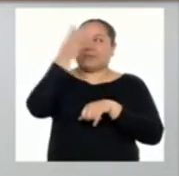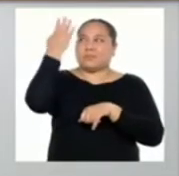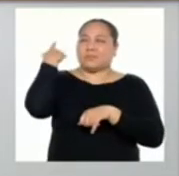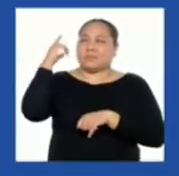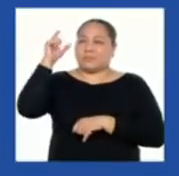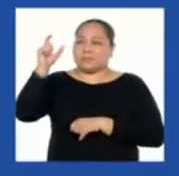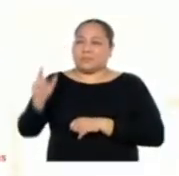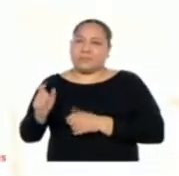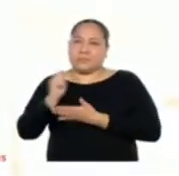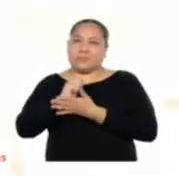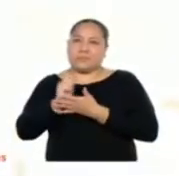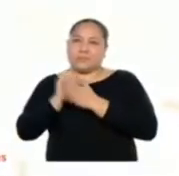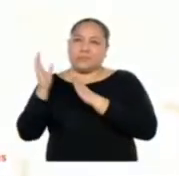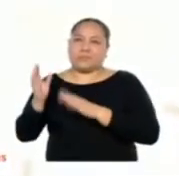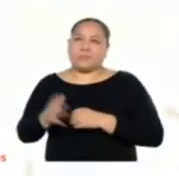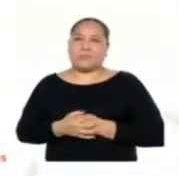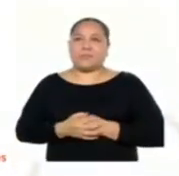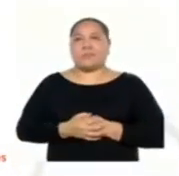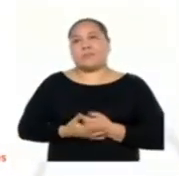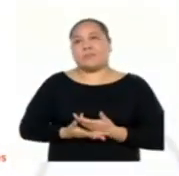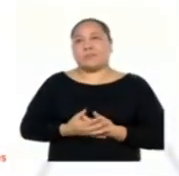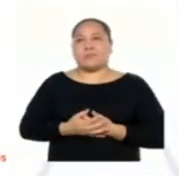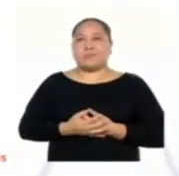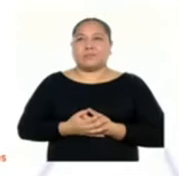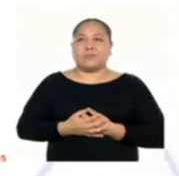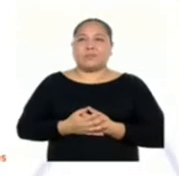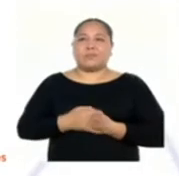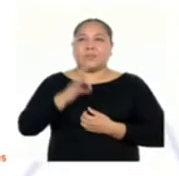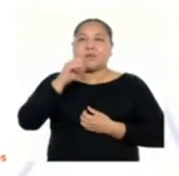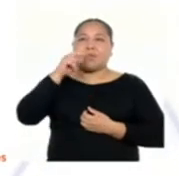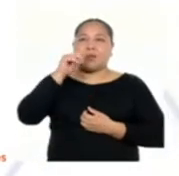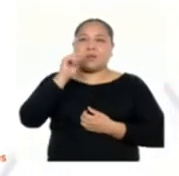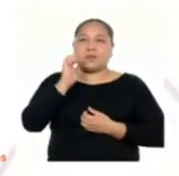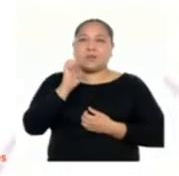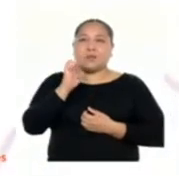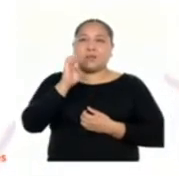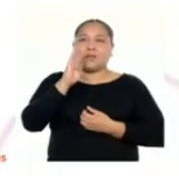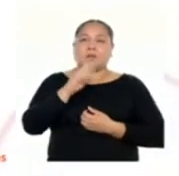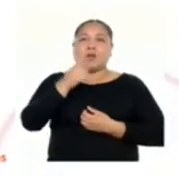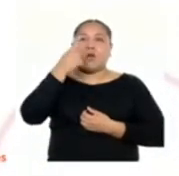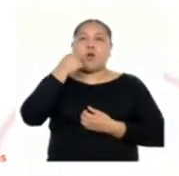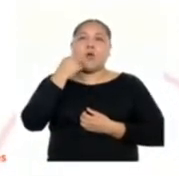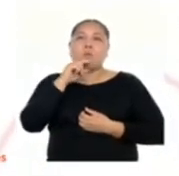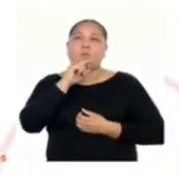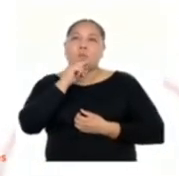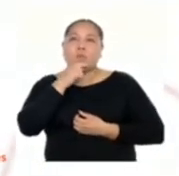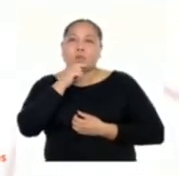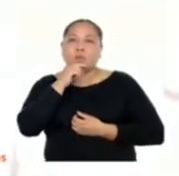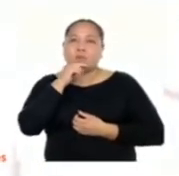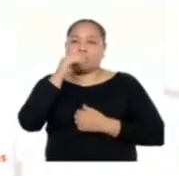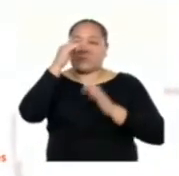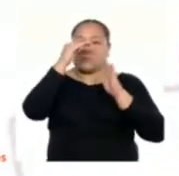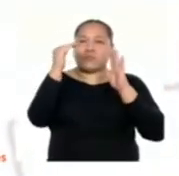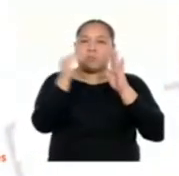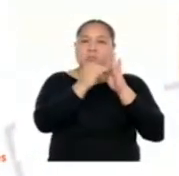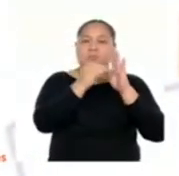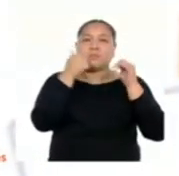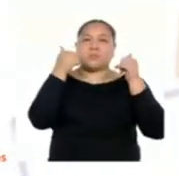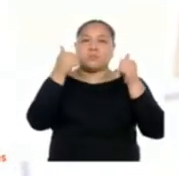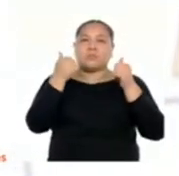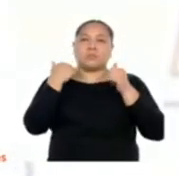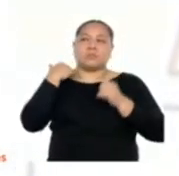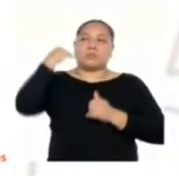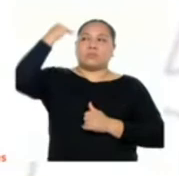el autor. A ver, fuente B. Y los hombres y mujeres medianos de buen talle